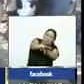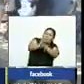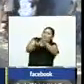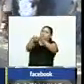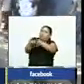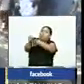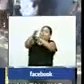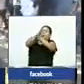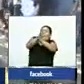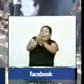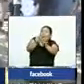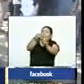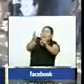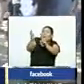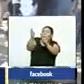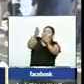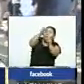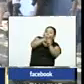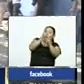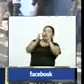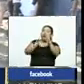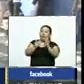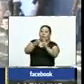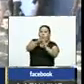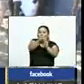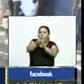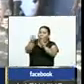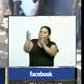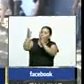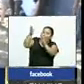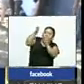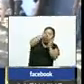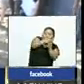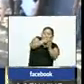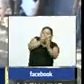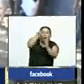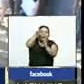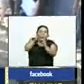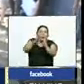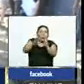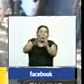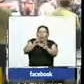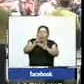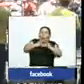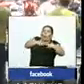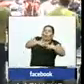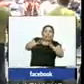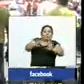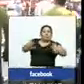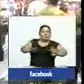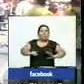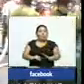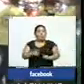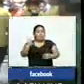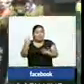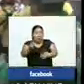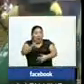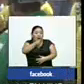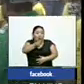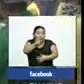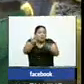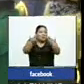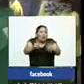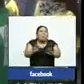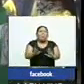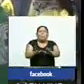y por poco y deja atrapados a dos elementos de bomberos, pero solo fue el susto. Los primeros informes indican que el